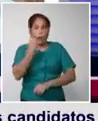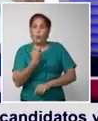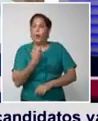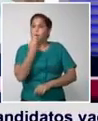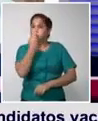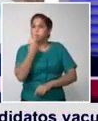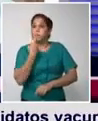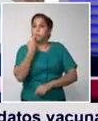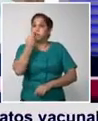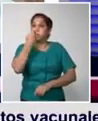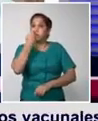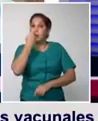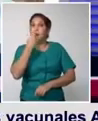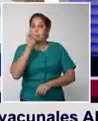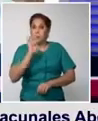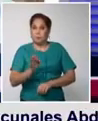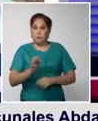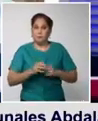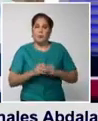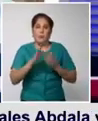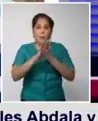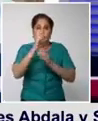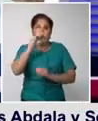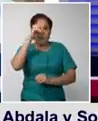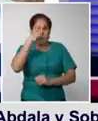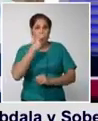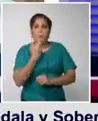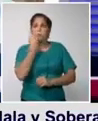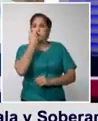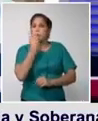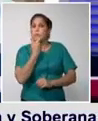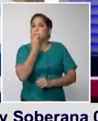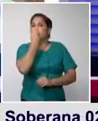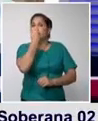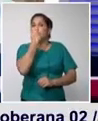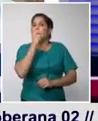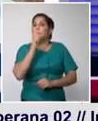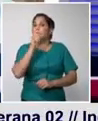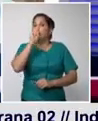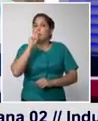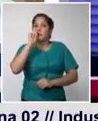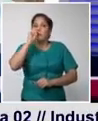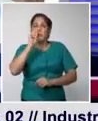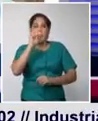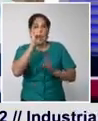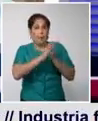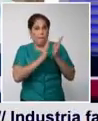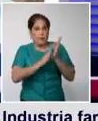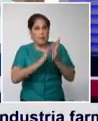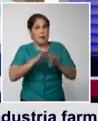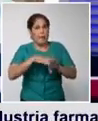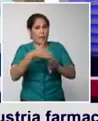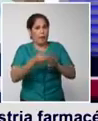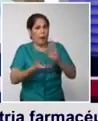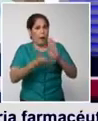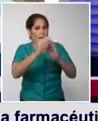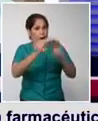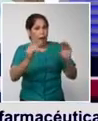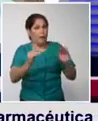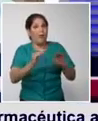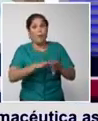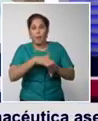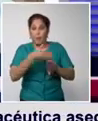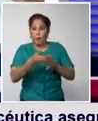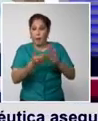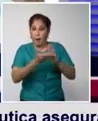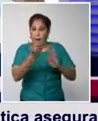Mambisa administrada a estos individuos, incluso con más de 6 meses de haber sido dado de alta, de haber padecido la